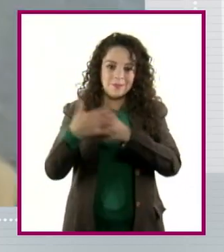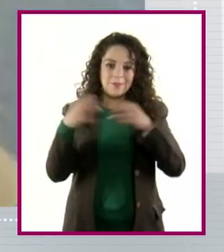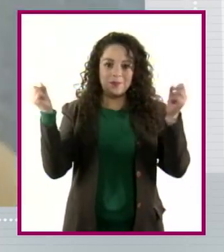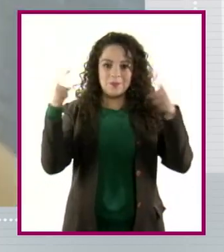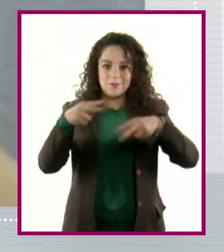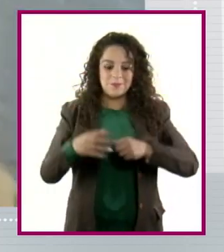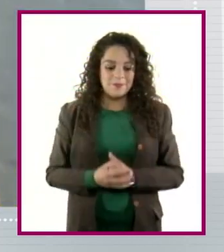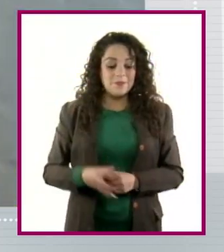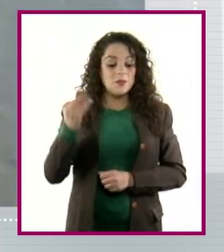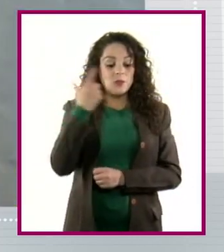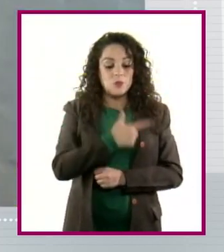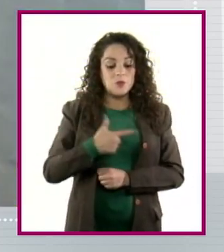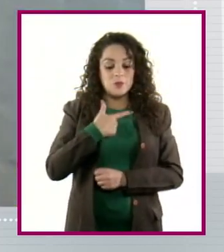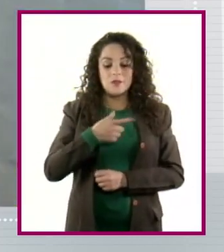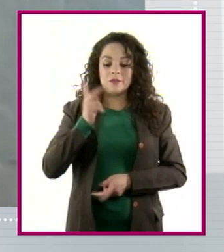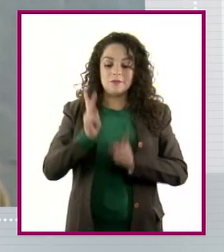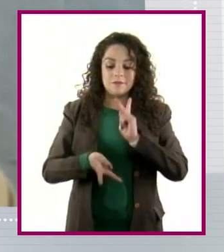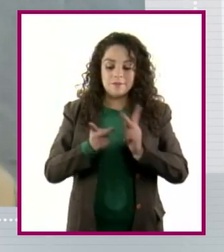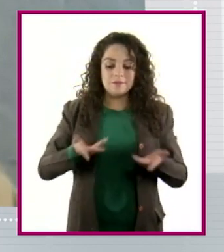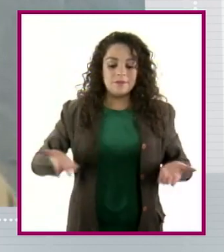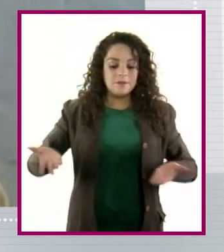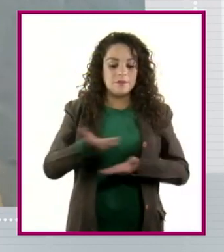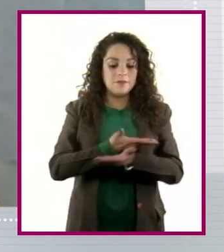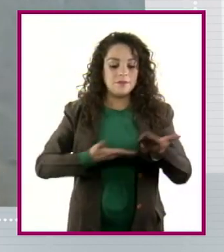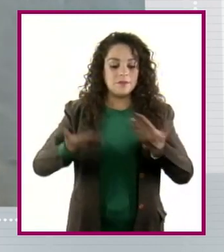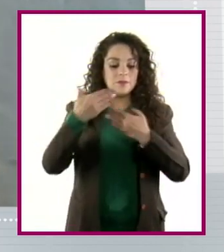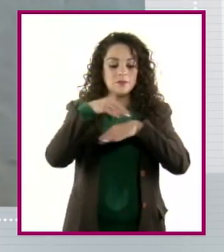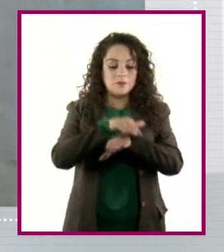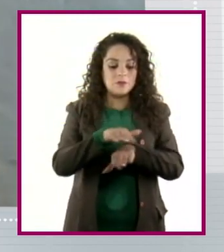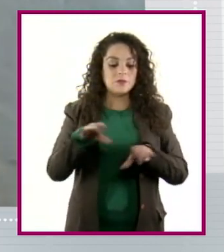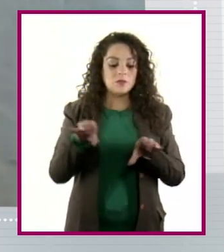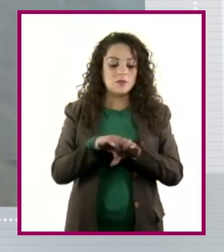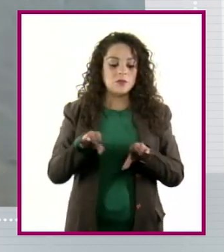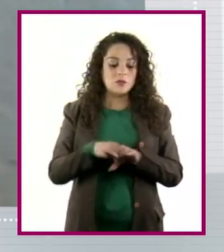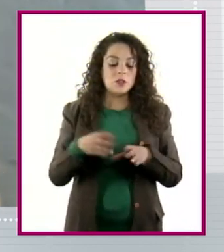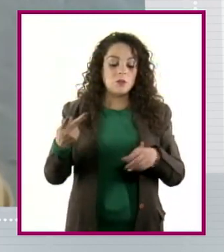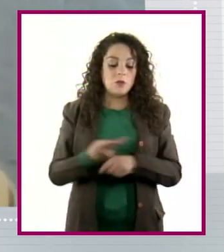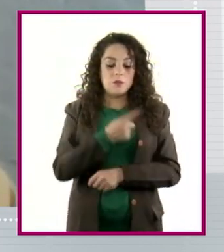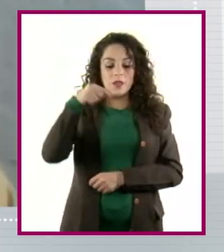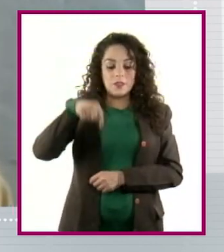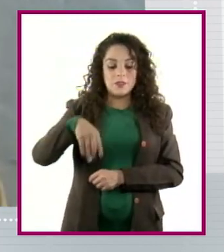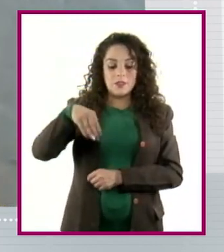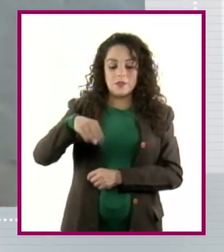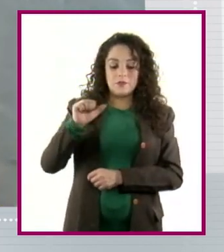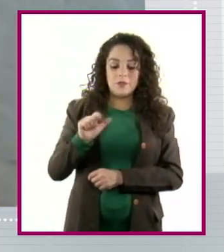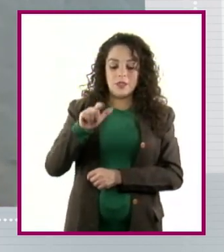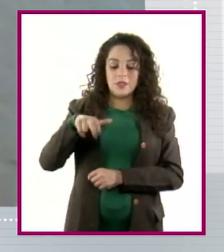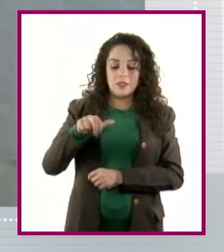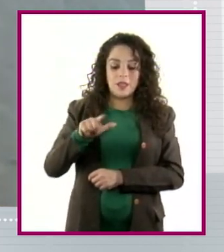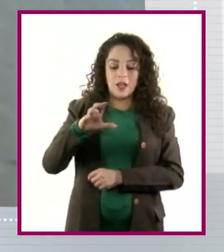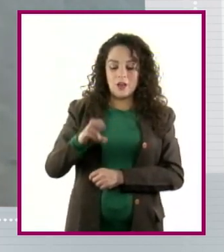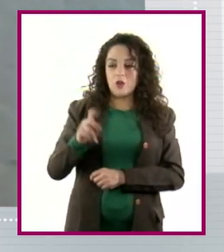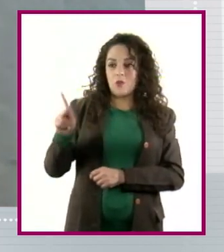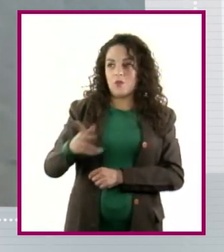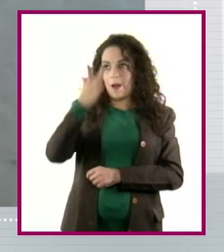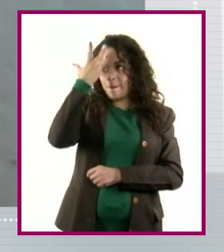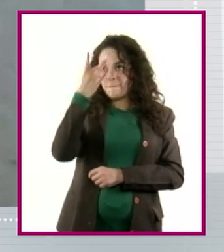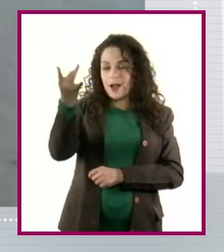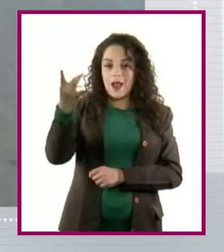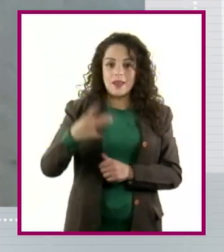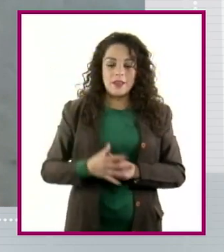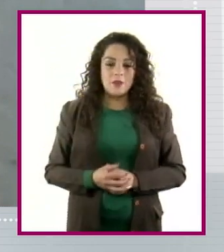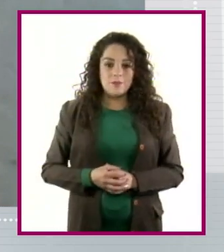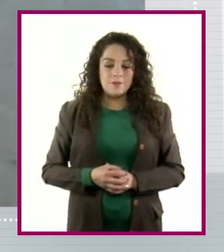Bueno, pues fue un gusto haberles compartido un poco de cómo se han dado las cosas aquí en el pueblo mágico de Malinalco.